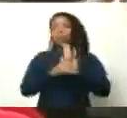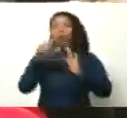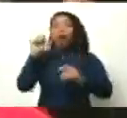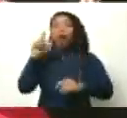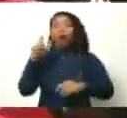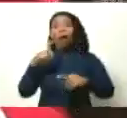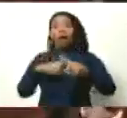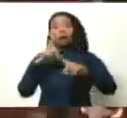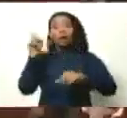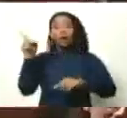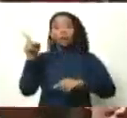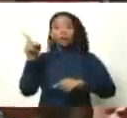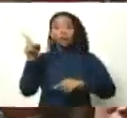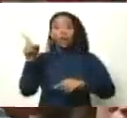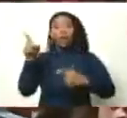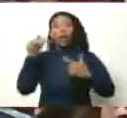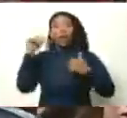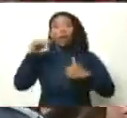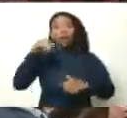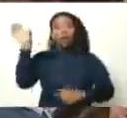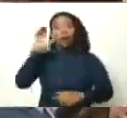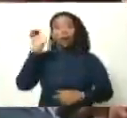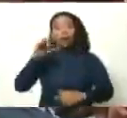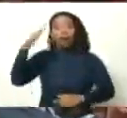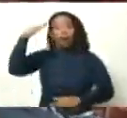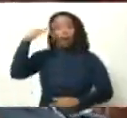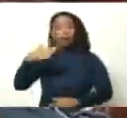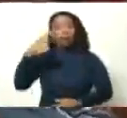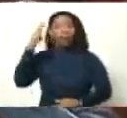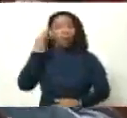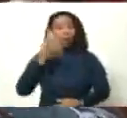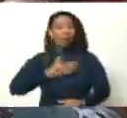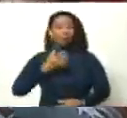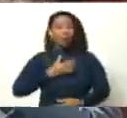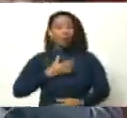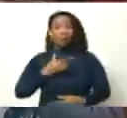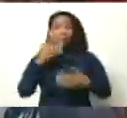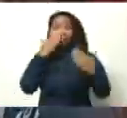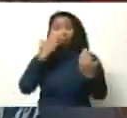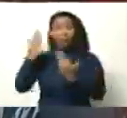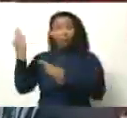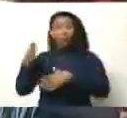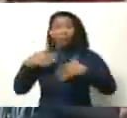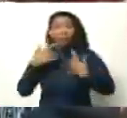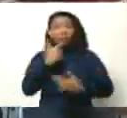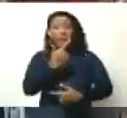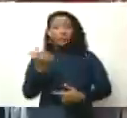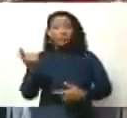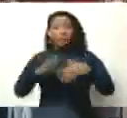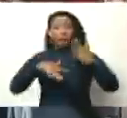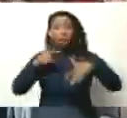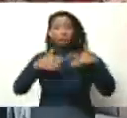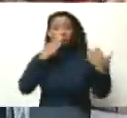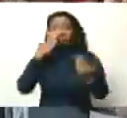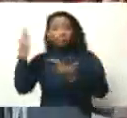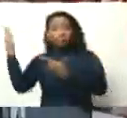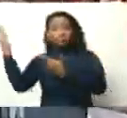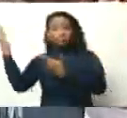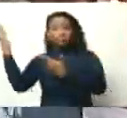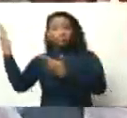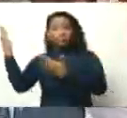Saab y la alcaldesa de Caracas, almirante en jefa Carmen Meléndez. Vamos a escuchar de inmediato parte de la actividad.